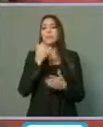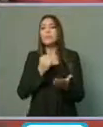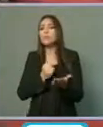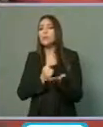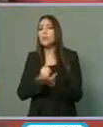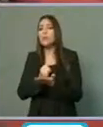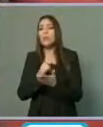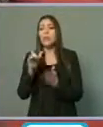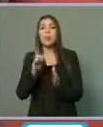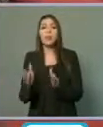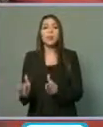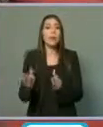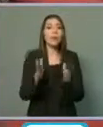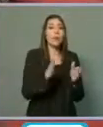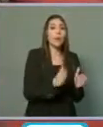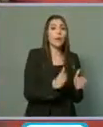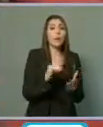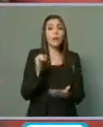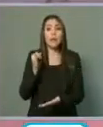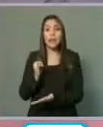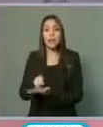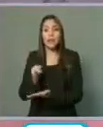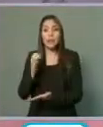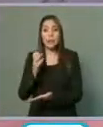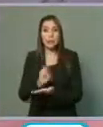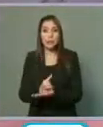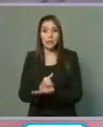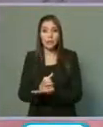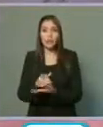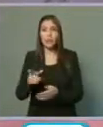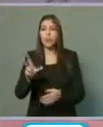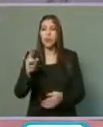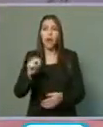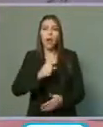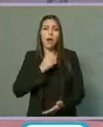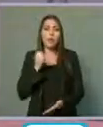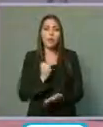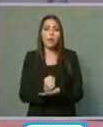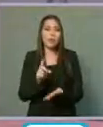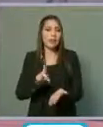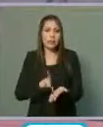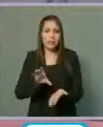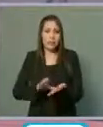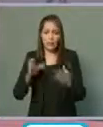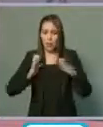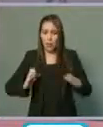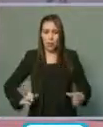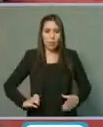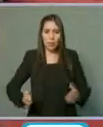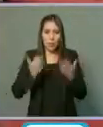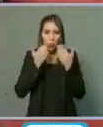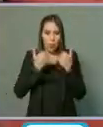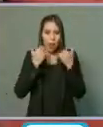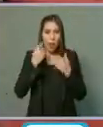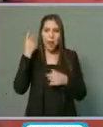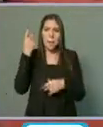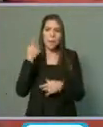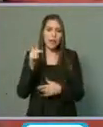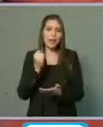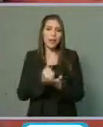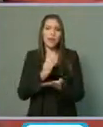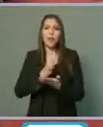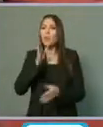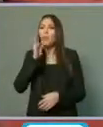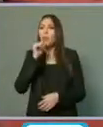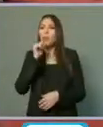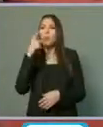legal, estamos hablando que no necesariamente tendría que haber una discapacidad física, pero por otro motivo uno no es propio de